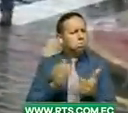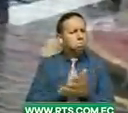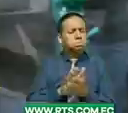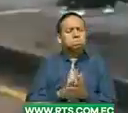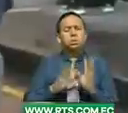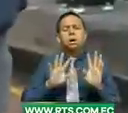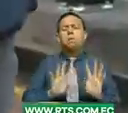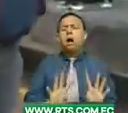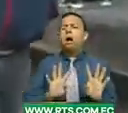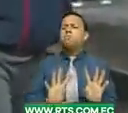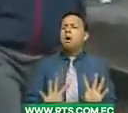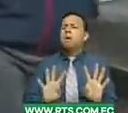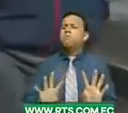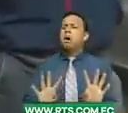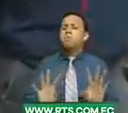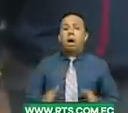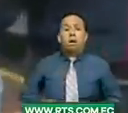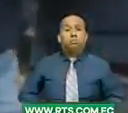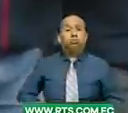histórico.